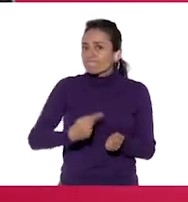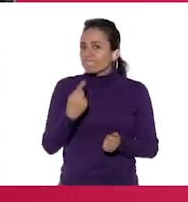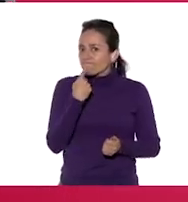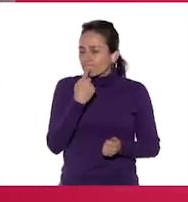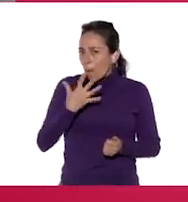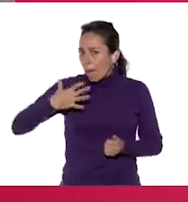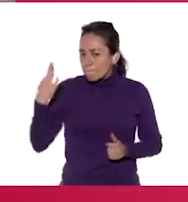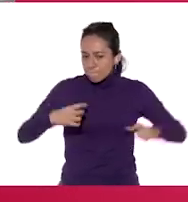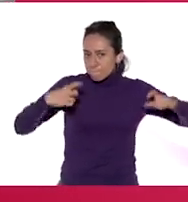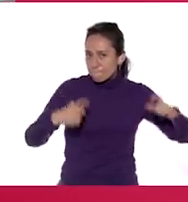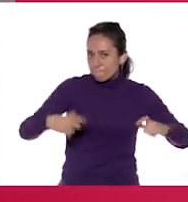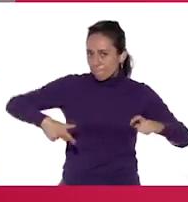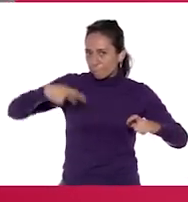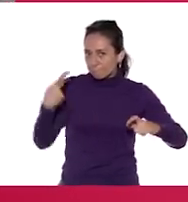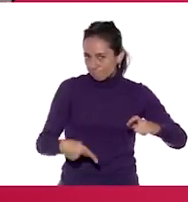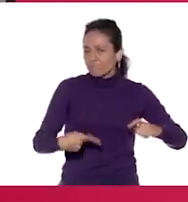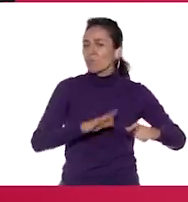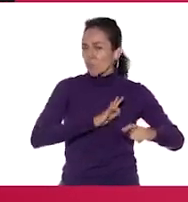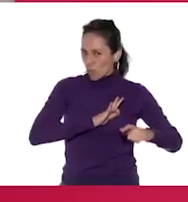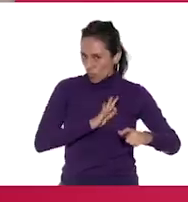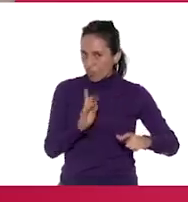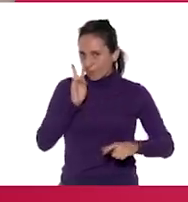regionales.